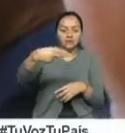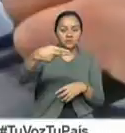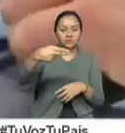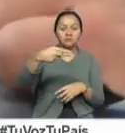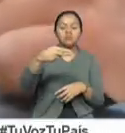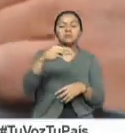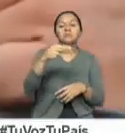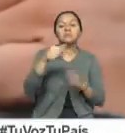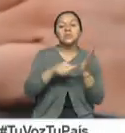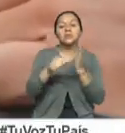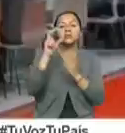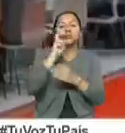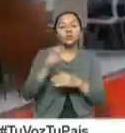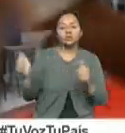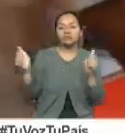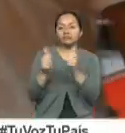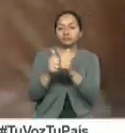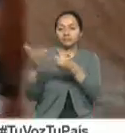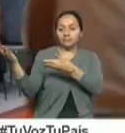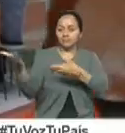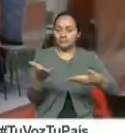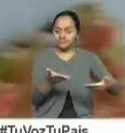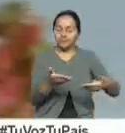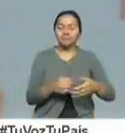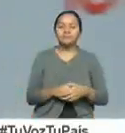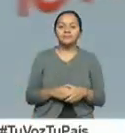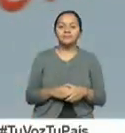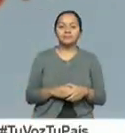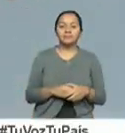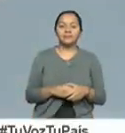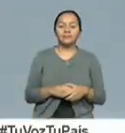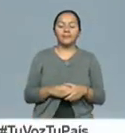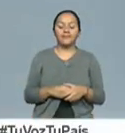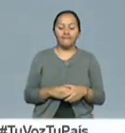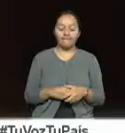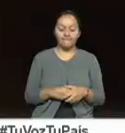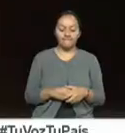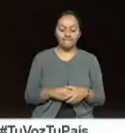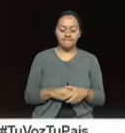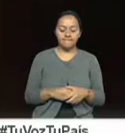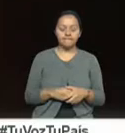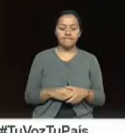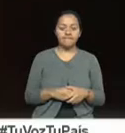León, ministro de Turismo, entre otras autoridades.